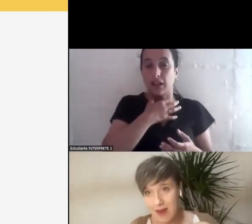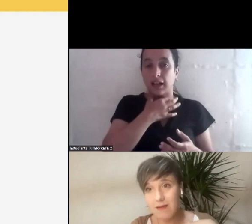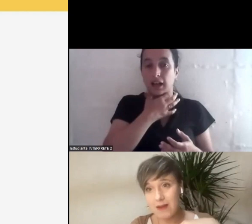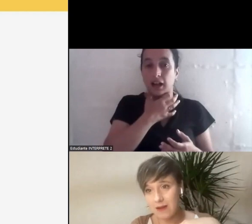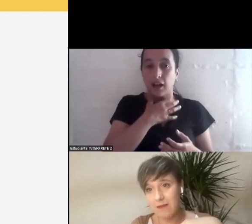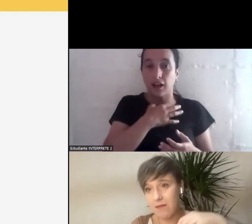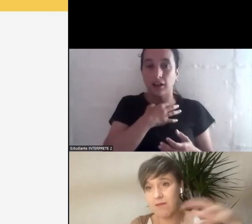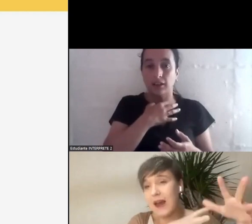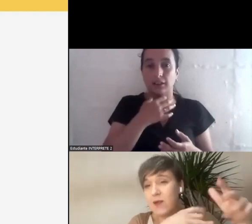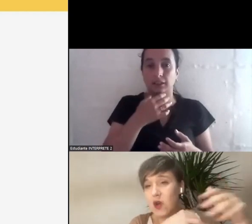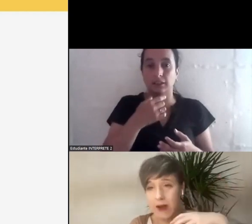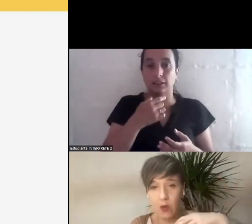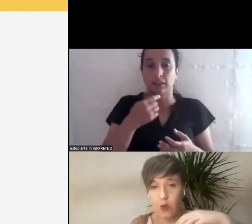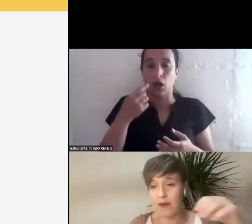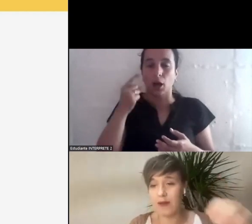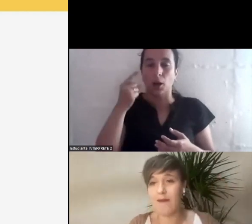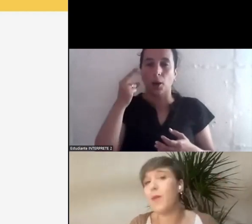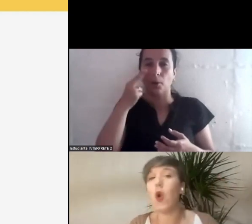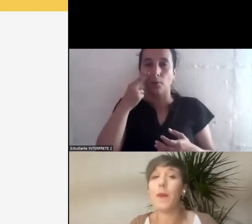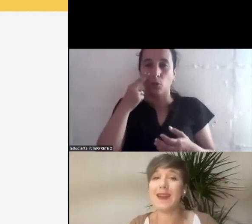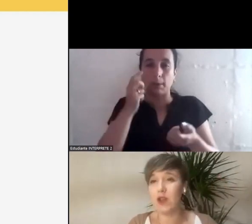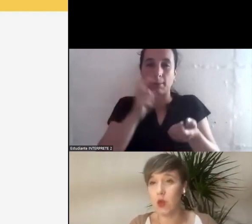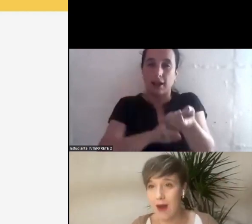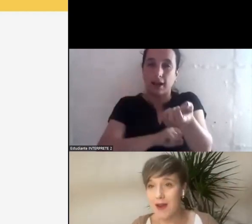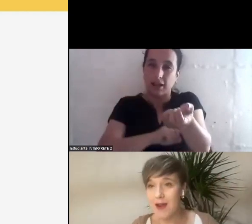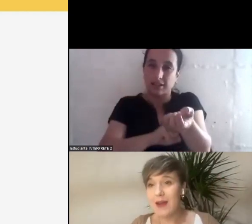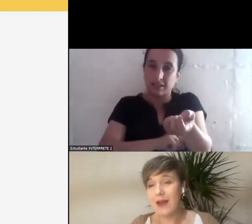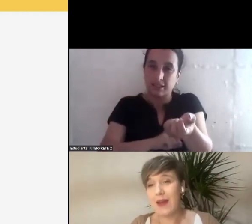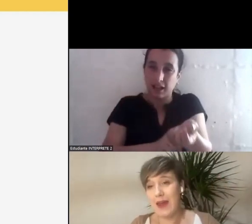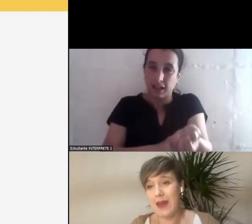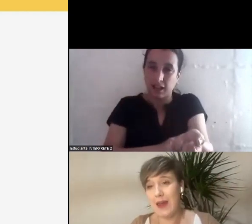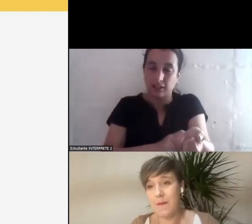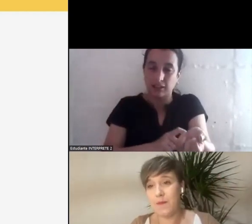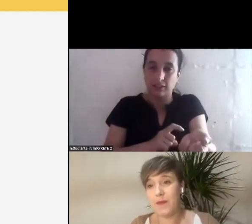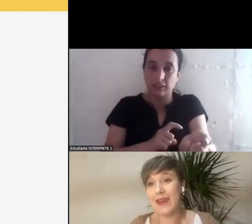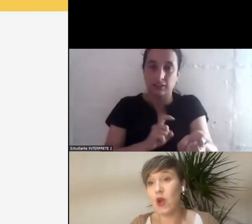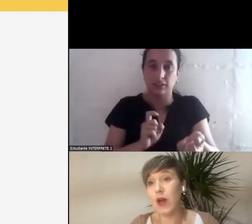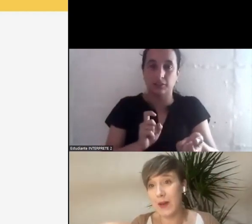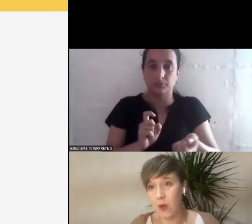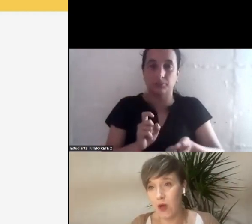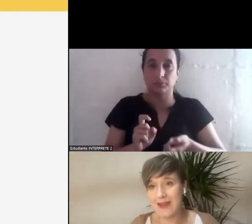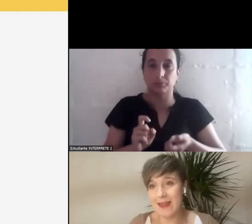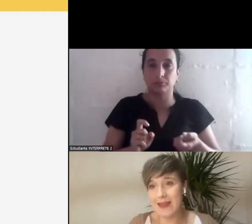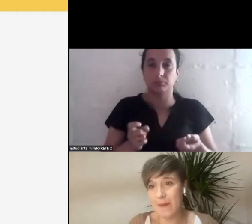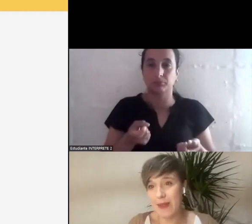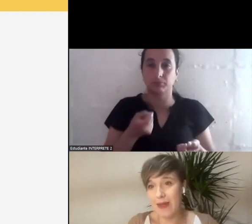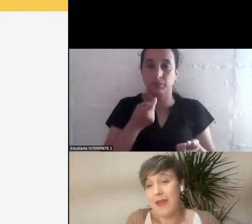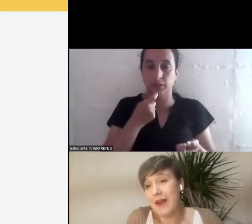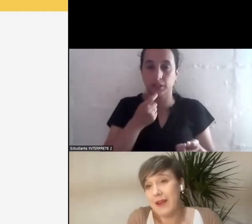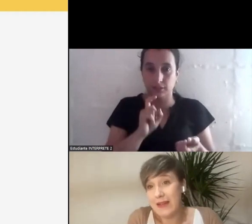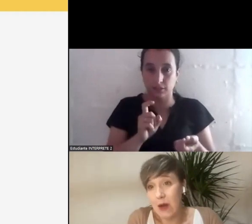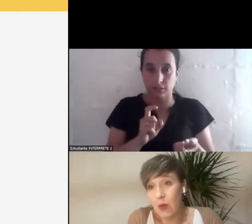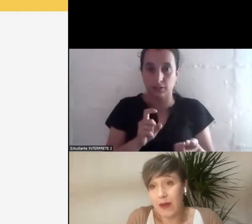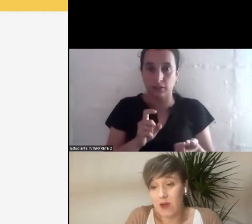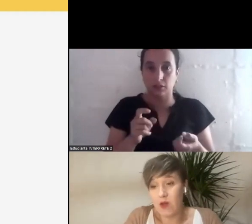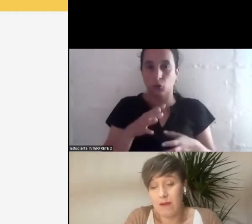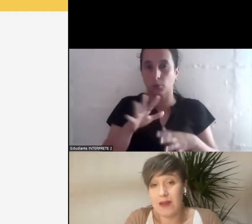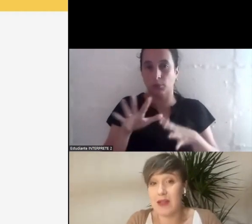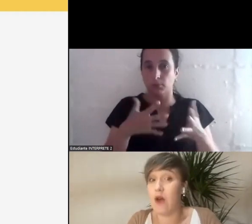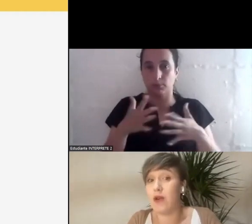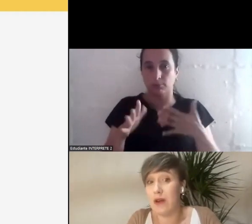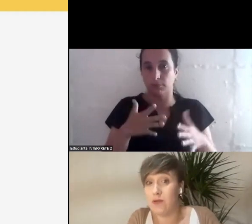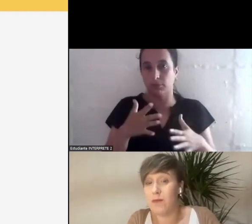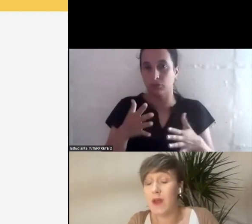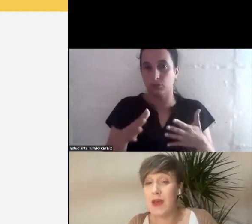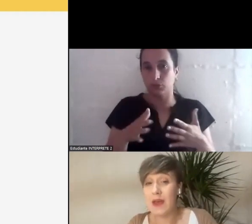de anemia, es, digamos, lo más recurrente, ¿vale? Un poco para situar qué es lo que reporta esta discapacidad a nivel salud en estos